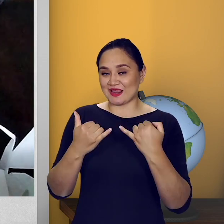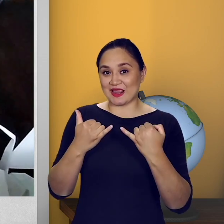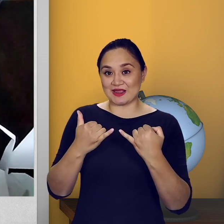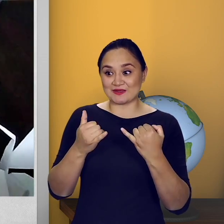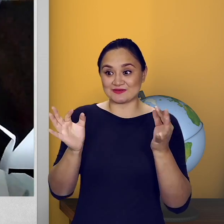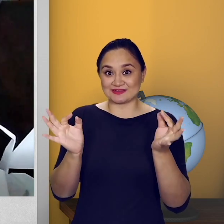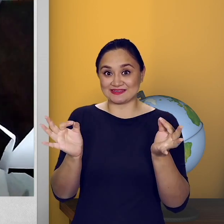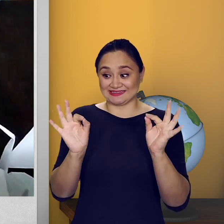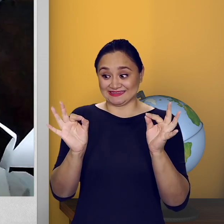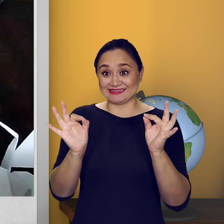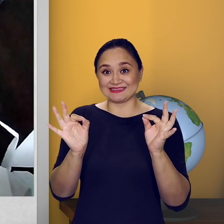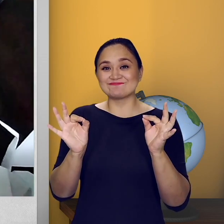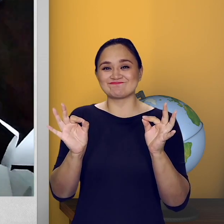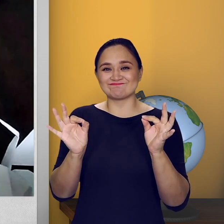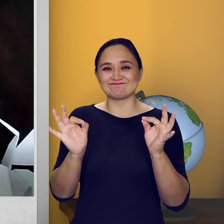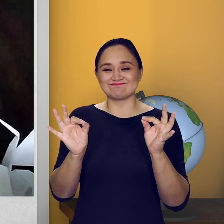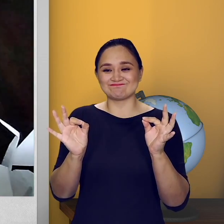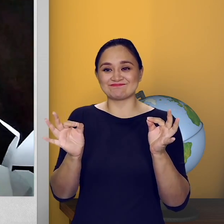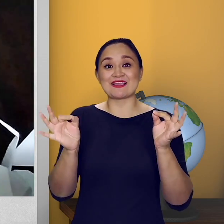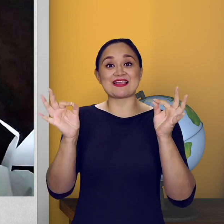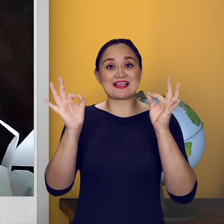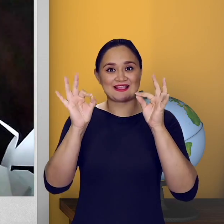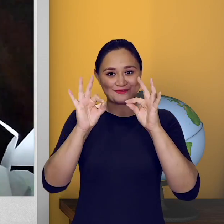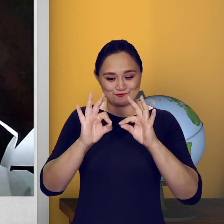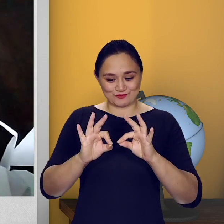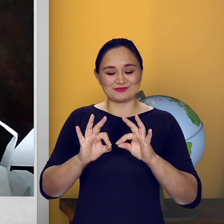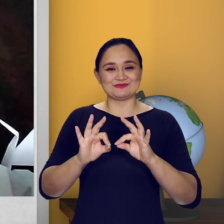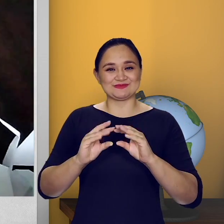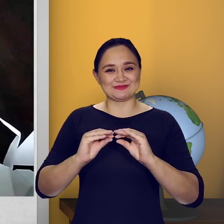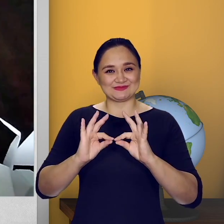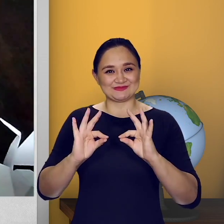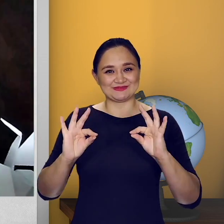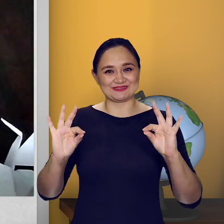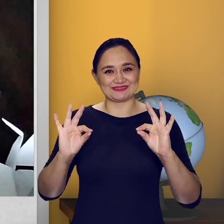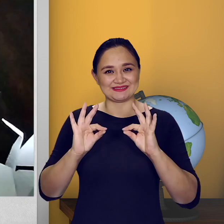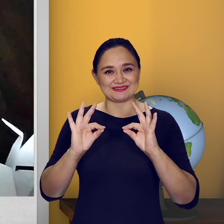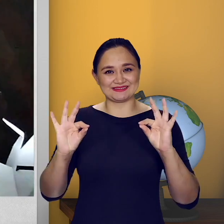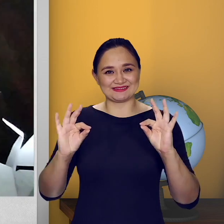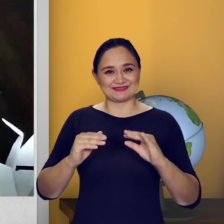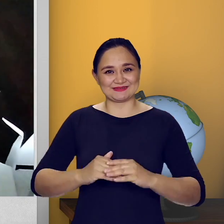Ahora tomamos los extremos y los doblamos hacia adentro,